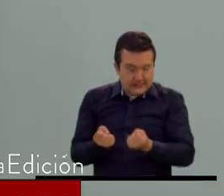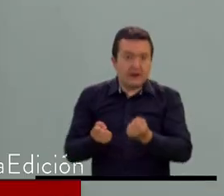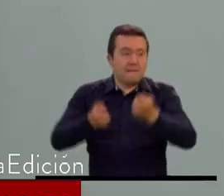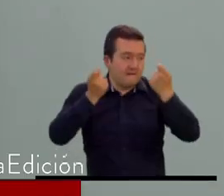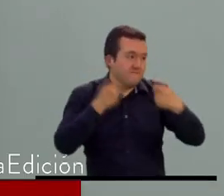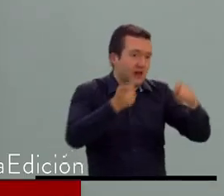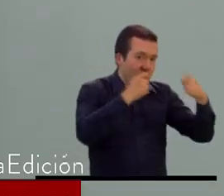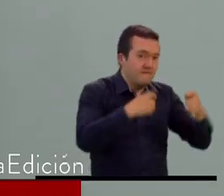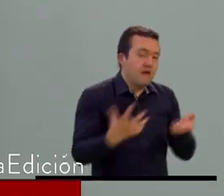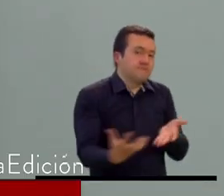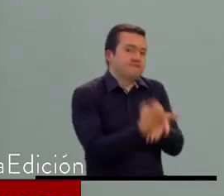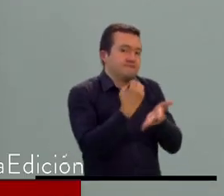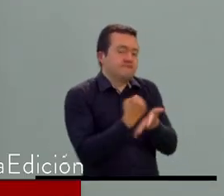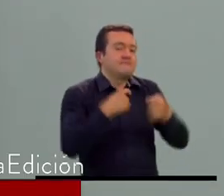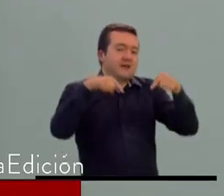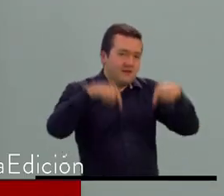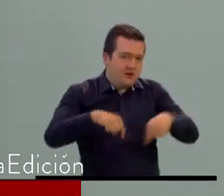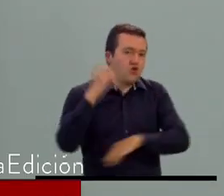Colombia.